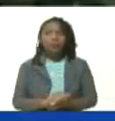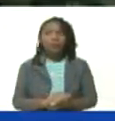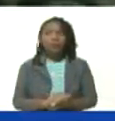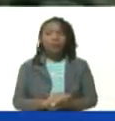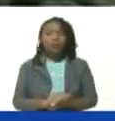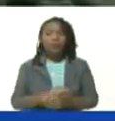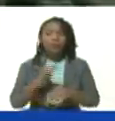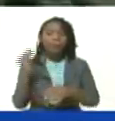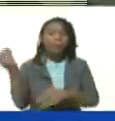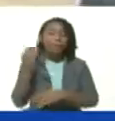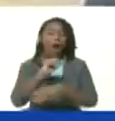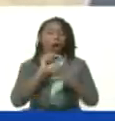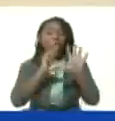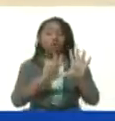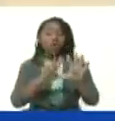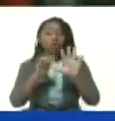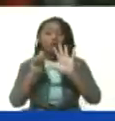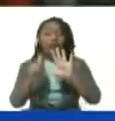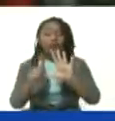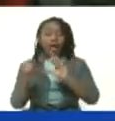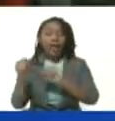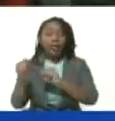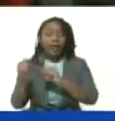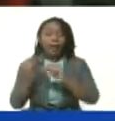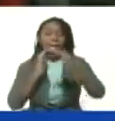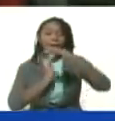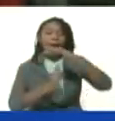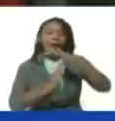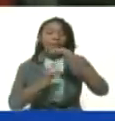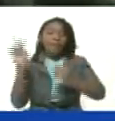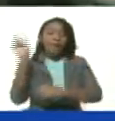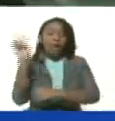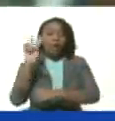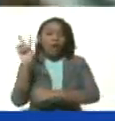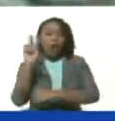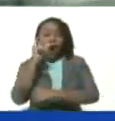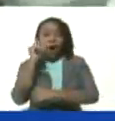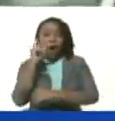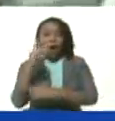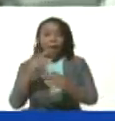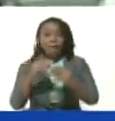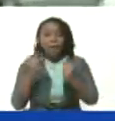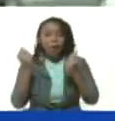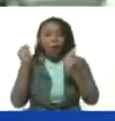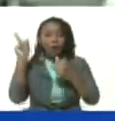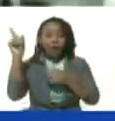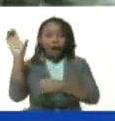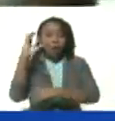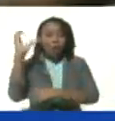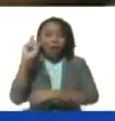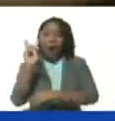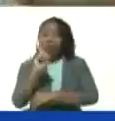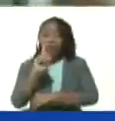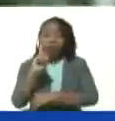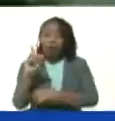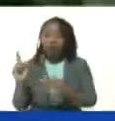y por más de 860 migrantes venezolanos desaparecidos en Colombia, que no